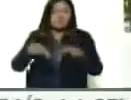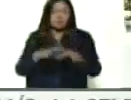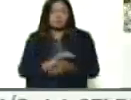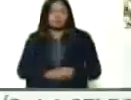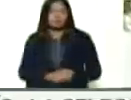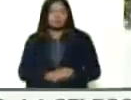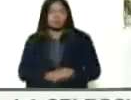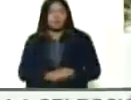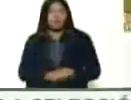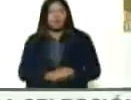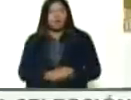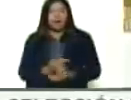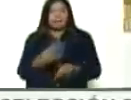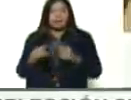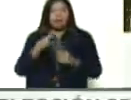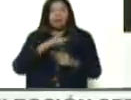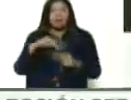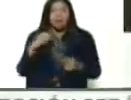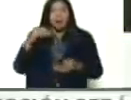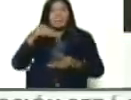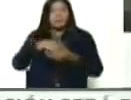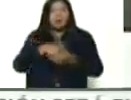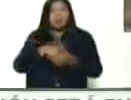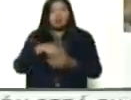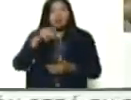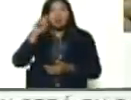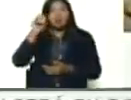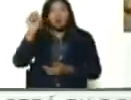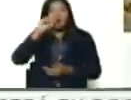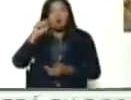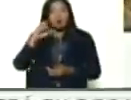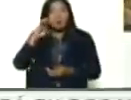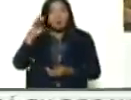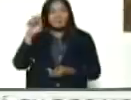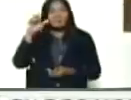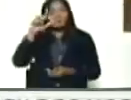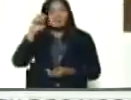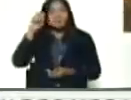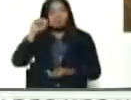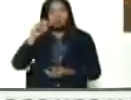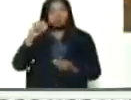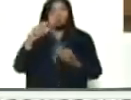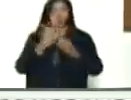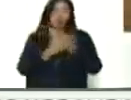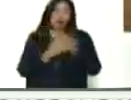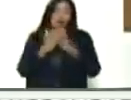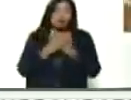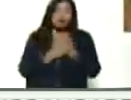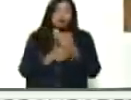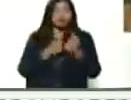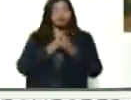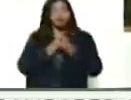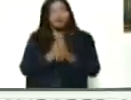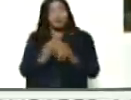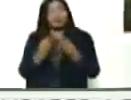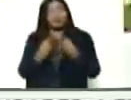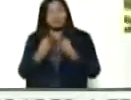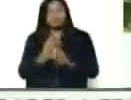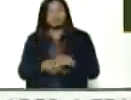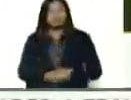sin embargo nosotros hemos puesto un rojo blanco aquí al que le vamos a dar mucho cariño mucho amor y mucha vida